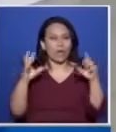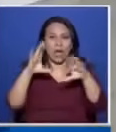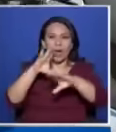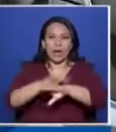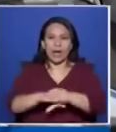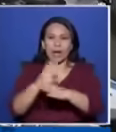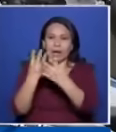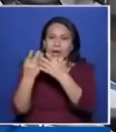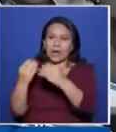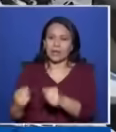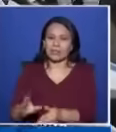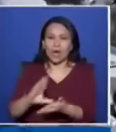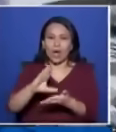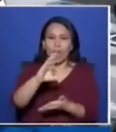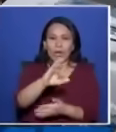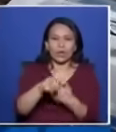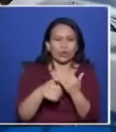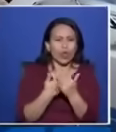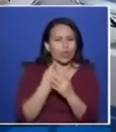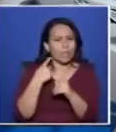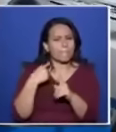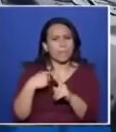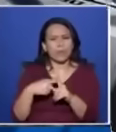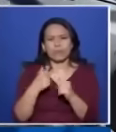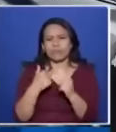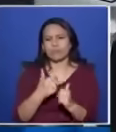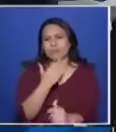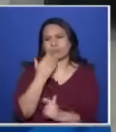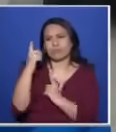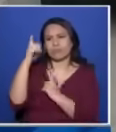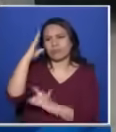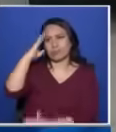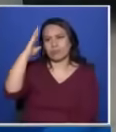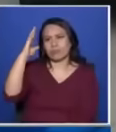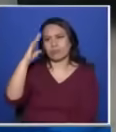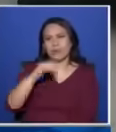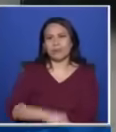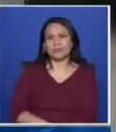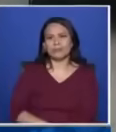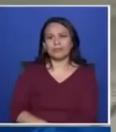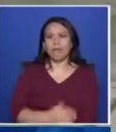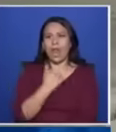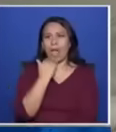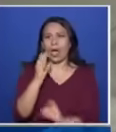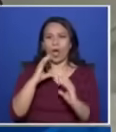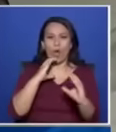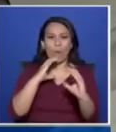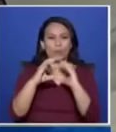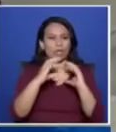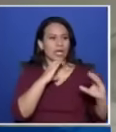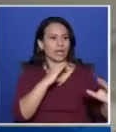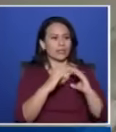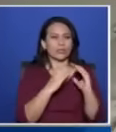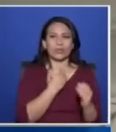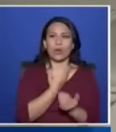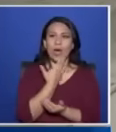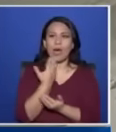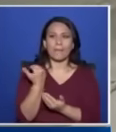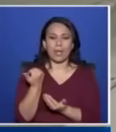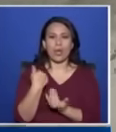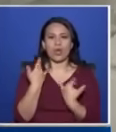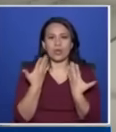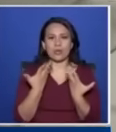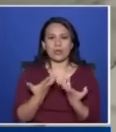las unidades educativas. ¿Han hablado, por ejemplo, con las autoridades de acá, de la unidad educativa? ¿Alguna otra comunicación con el distrito, por ejemplo, para tomar algún tipo de